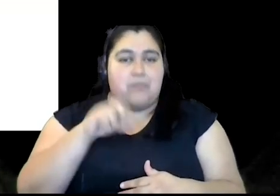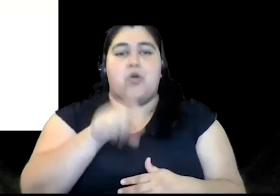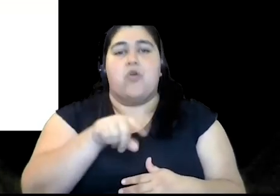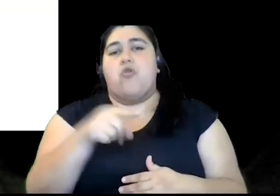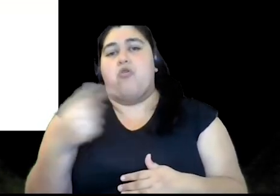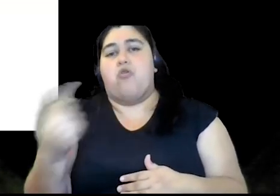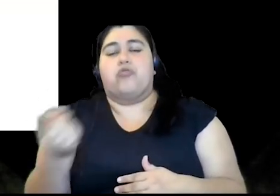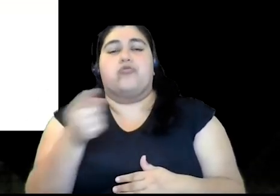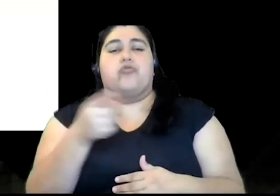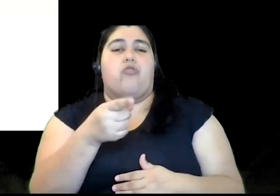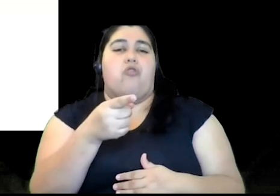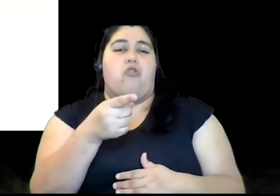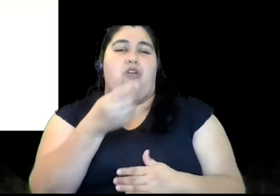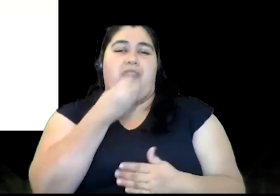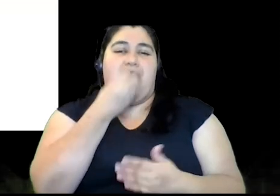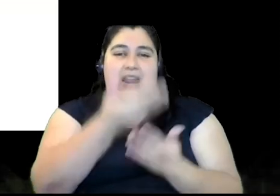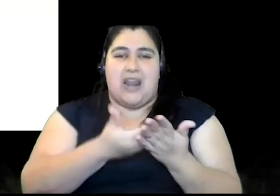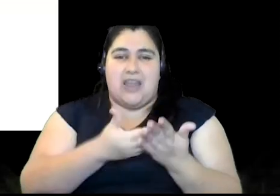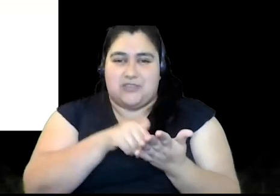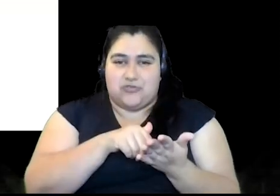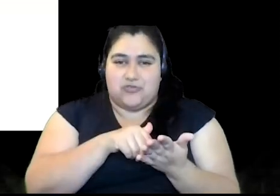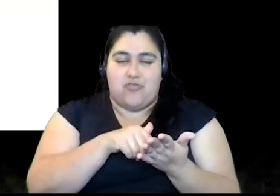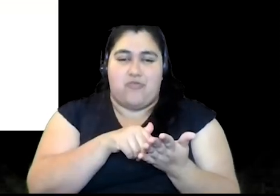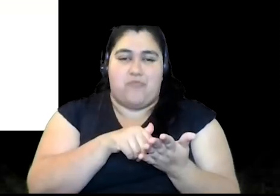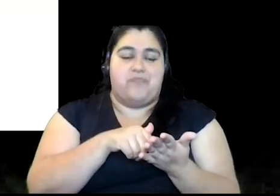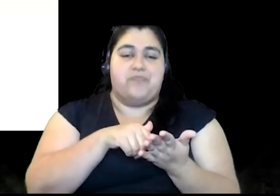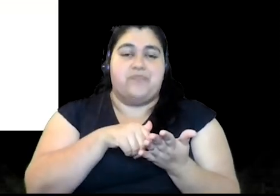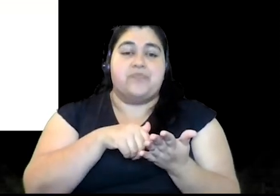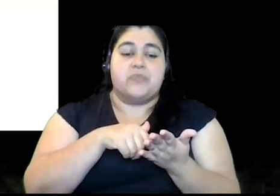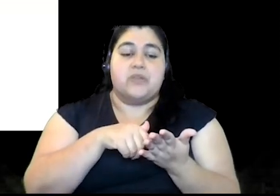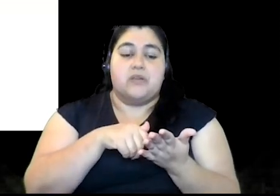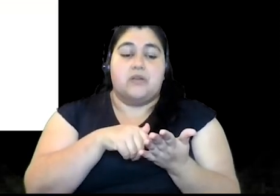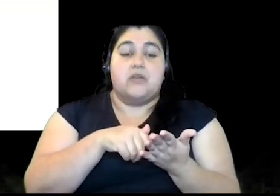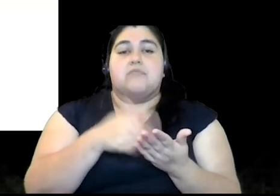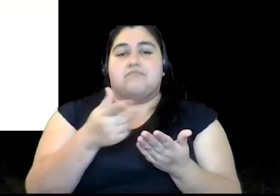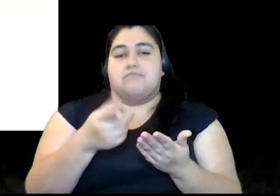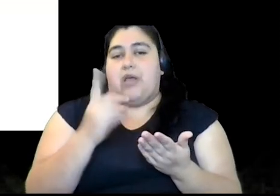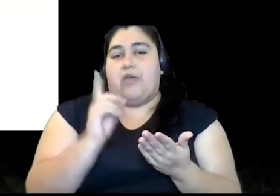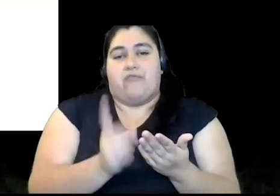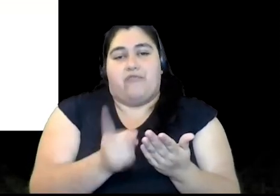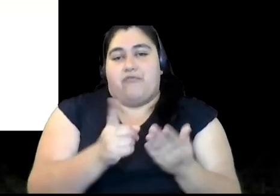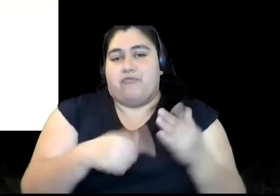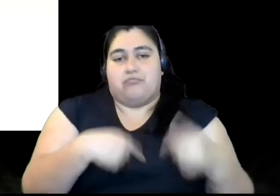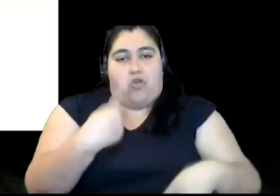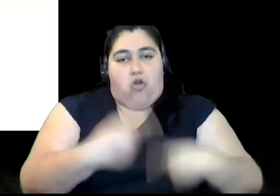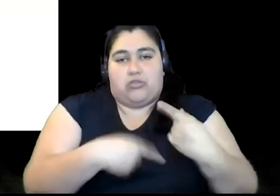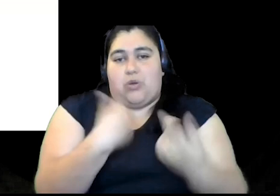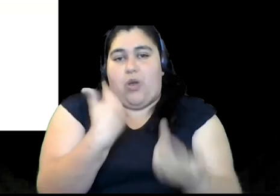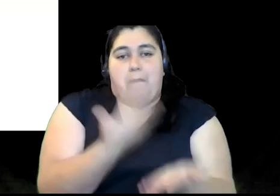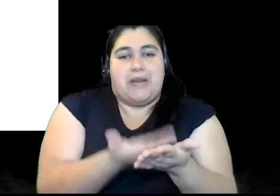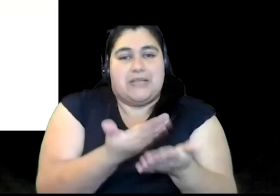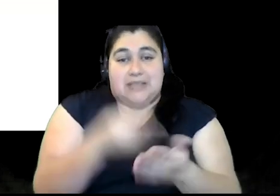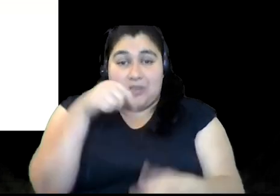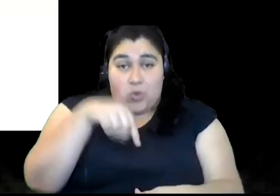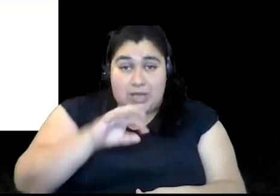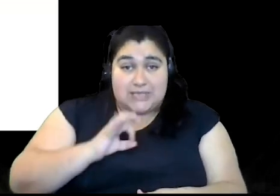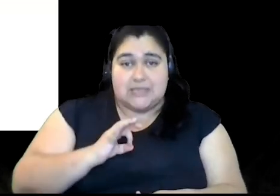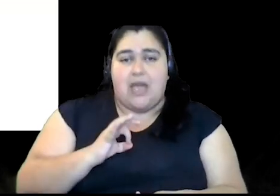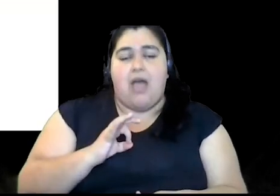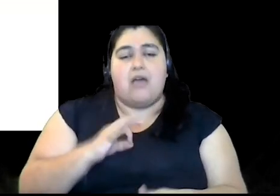con la declaración jurada determinativa, tendrá que seguir presentando. Este